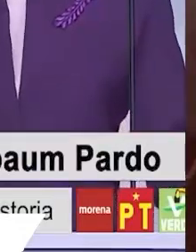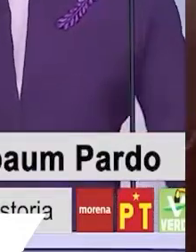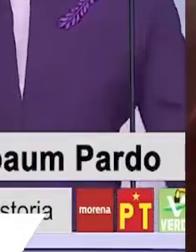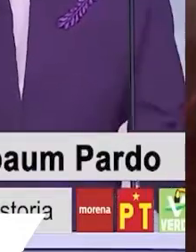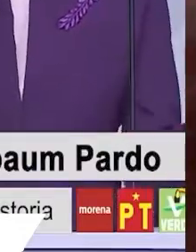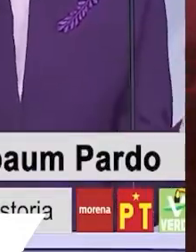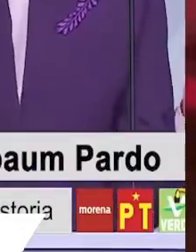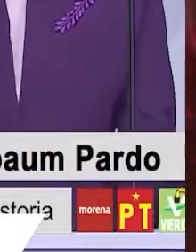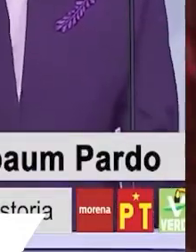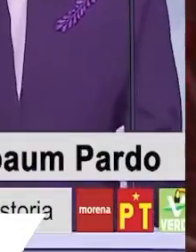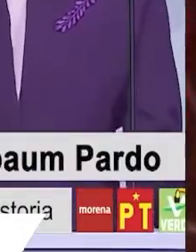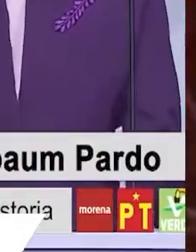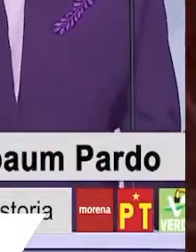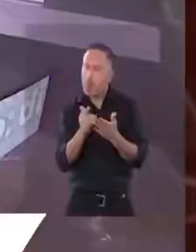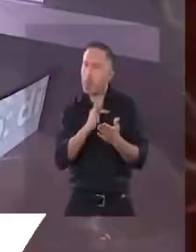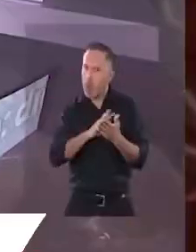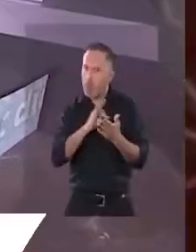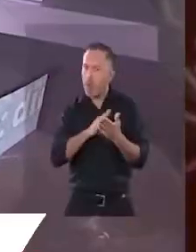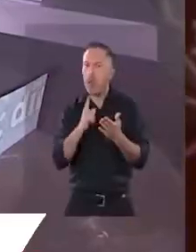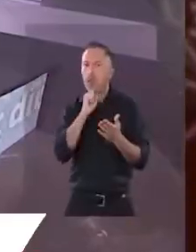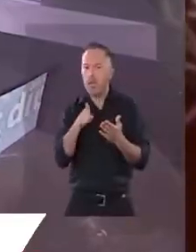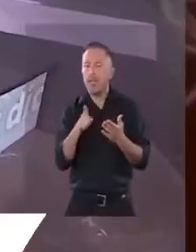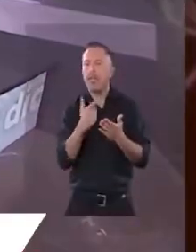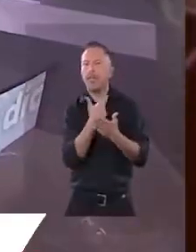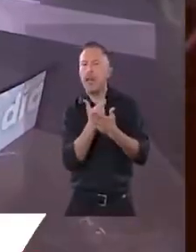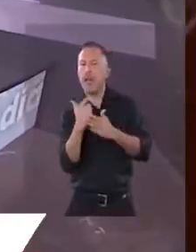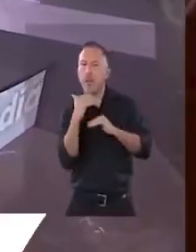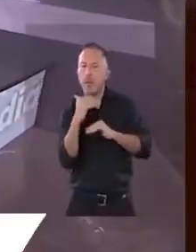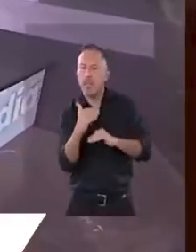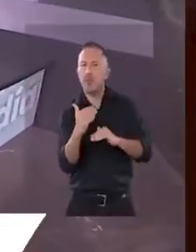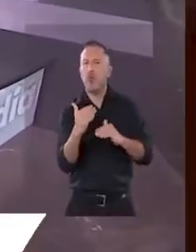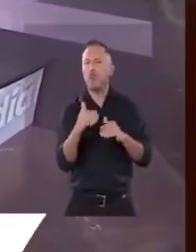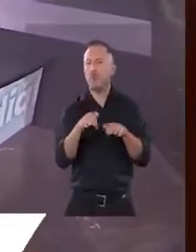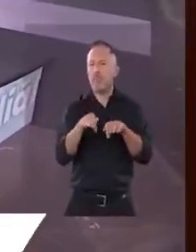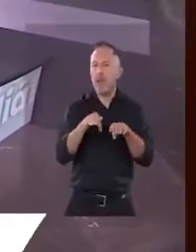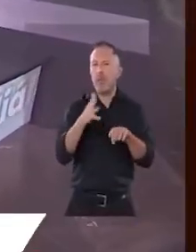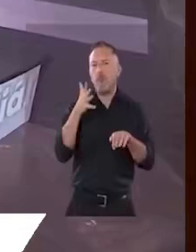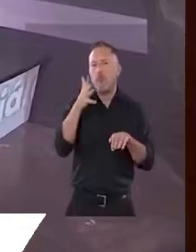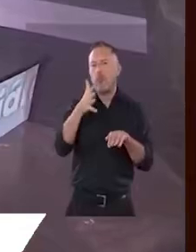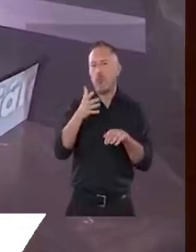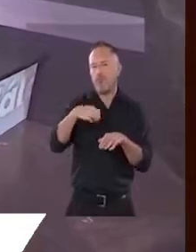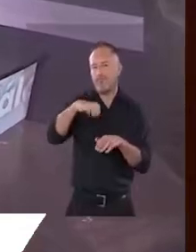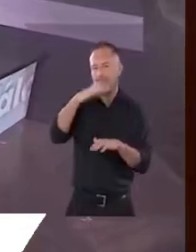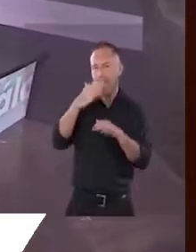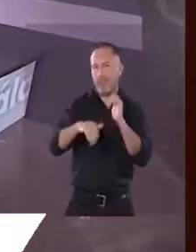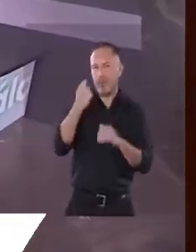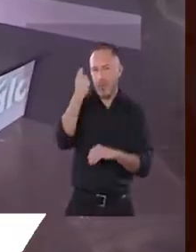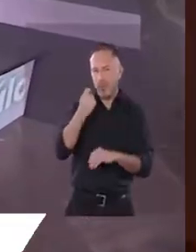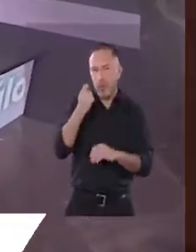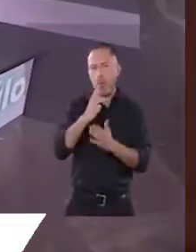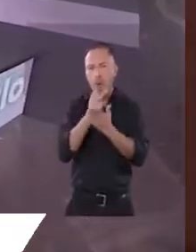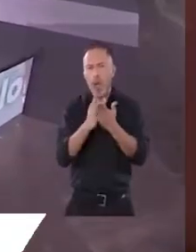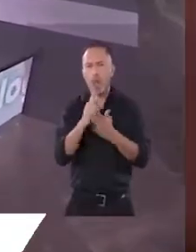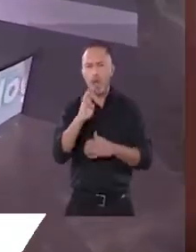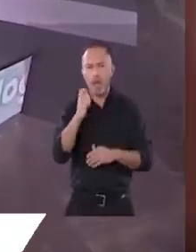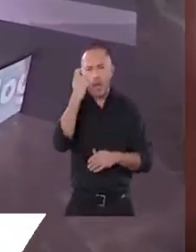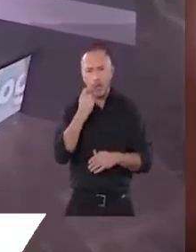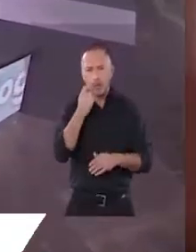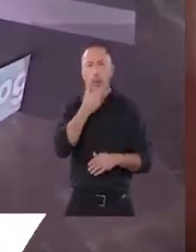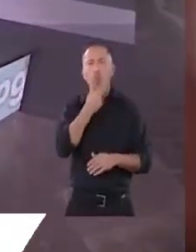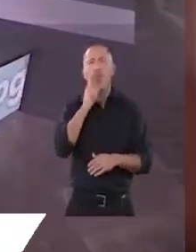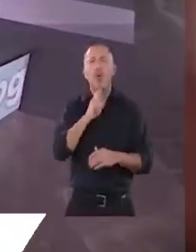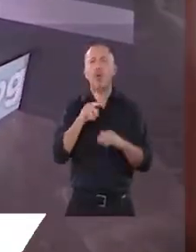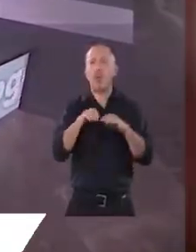de algunos de los comentaristas, como decimos, incluso los de Televisa se refirieron a ese